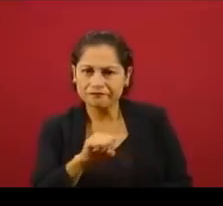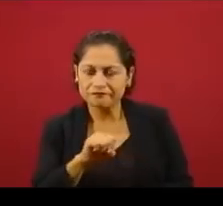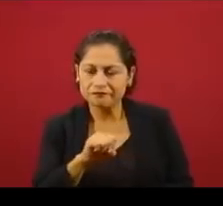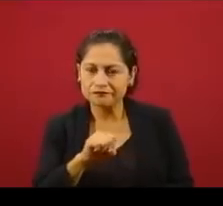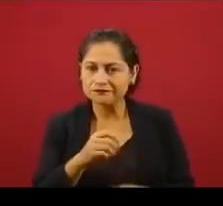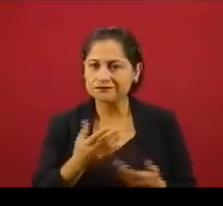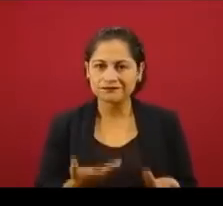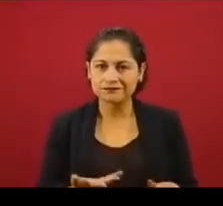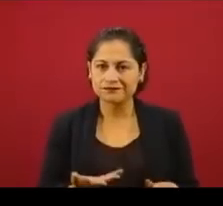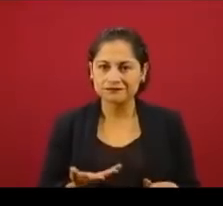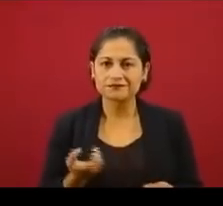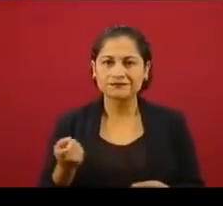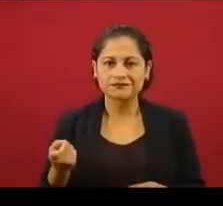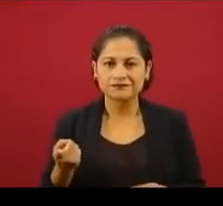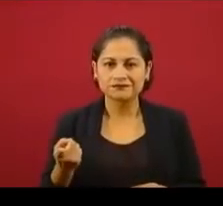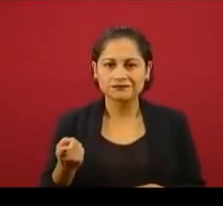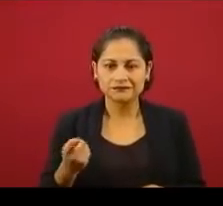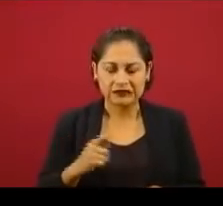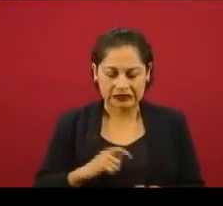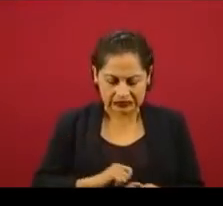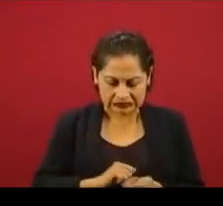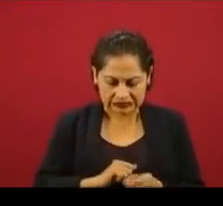que no se endurezcan,